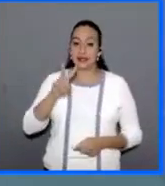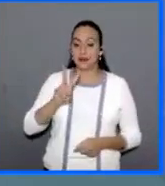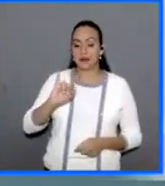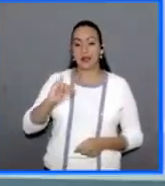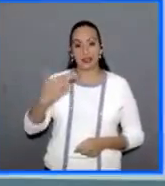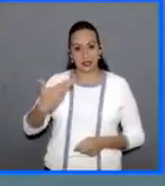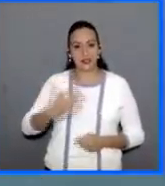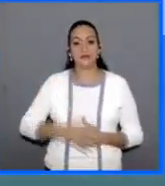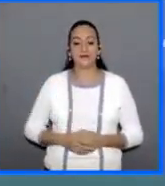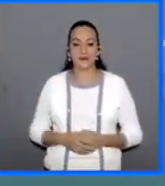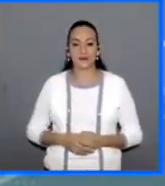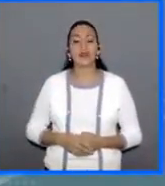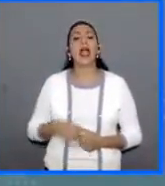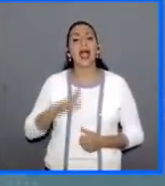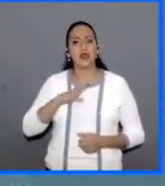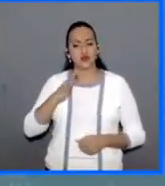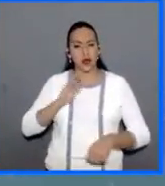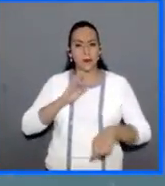amparo directo